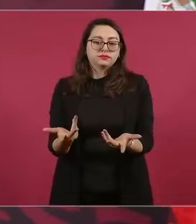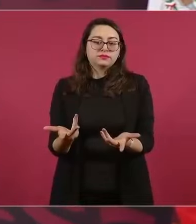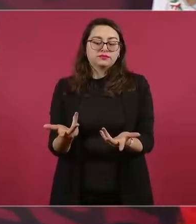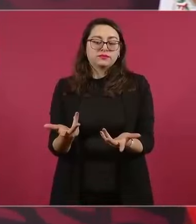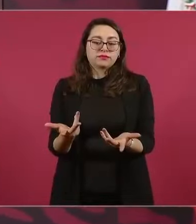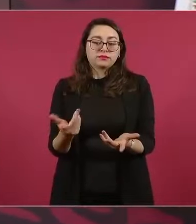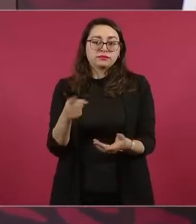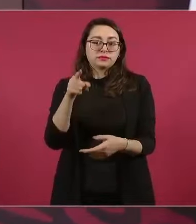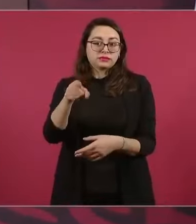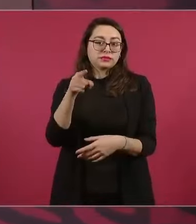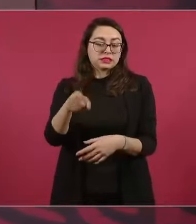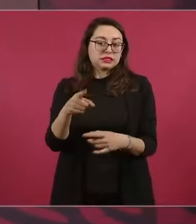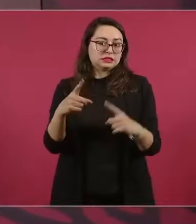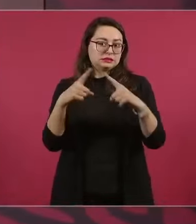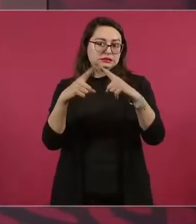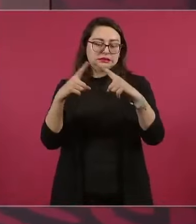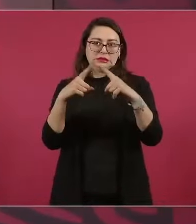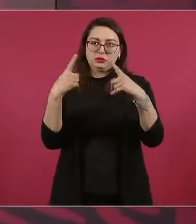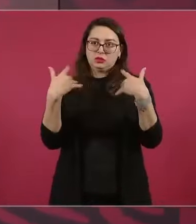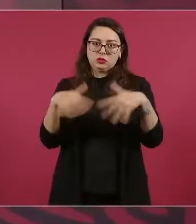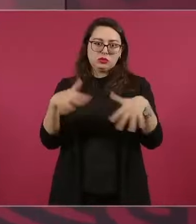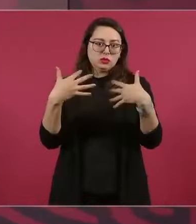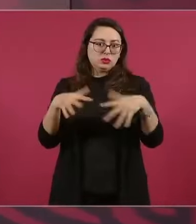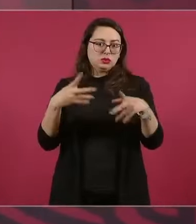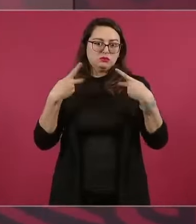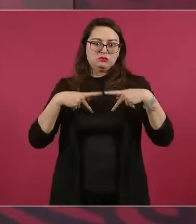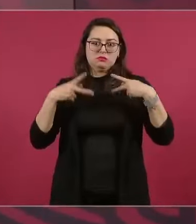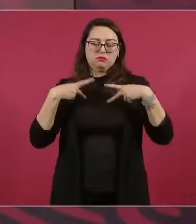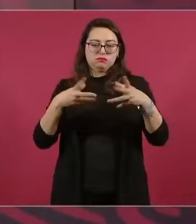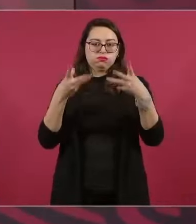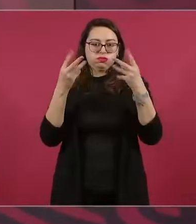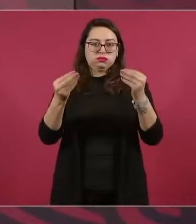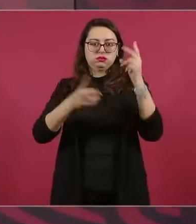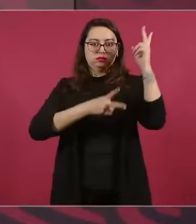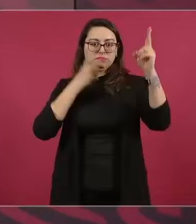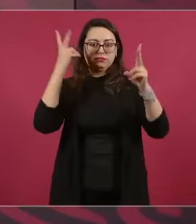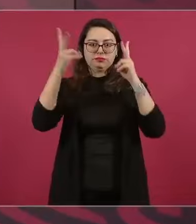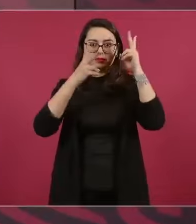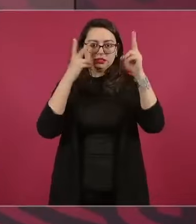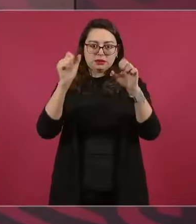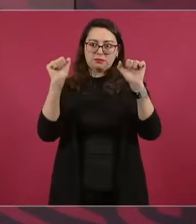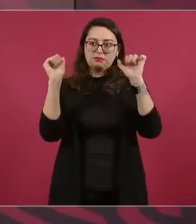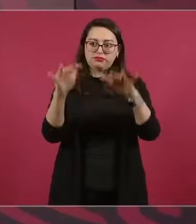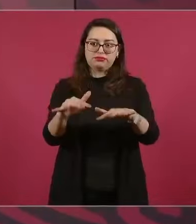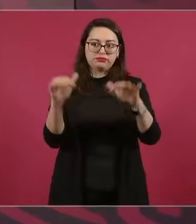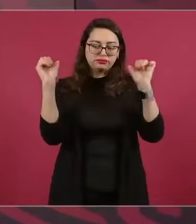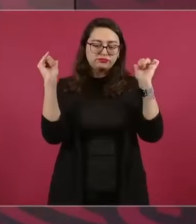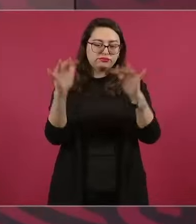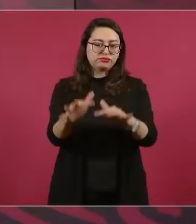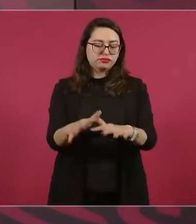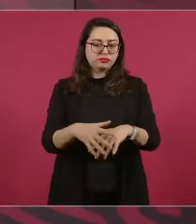pues es un santuario muy visitado, el de la Virgen de Juquila.